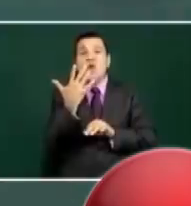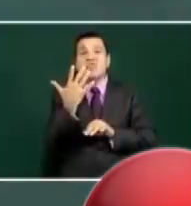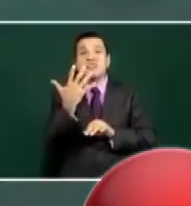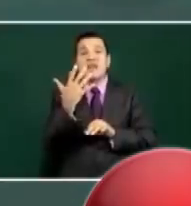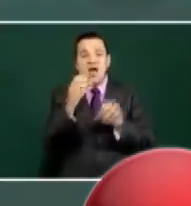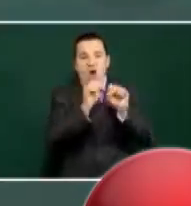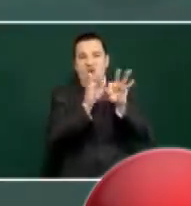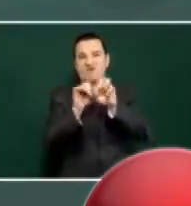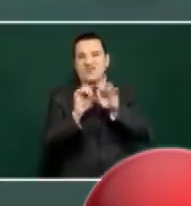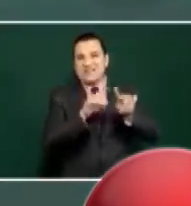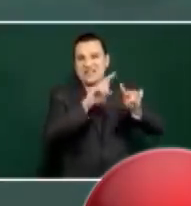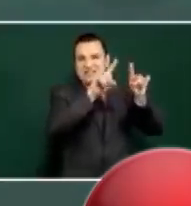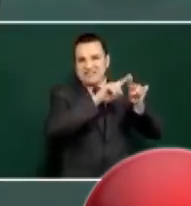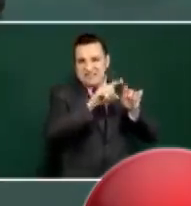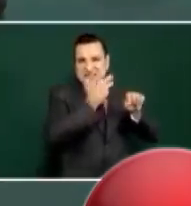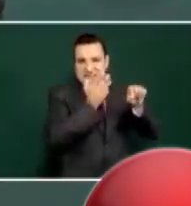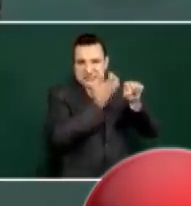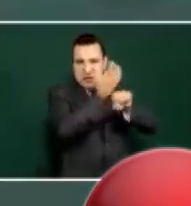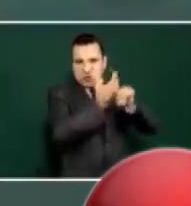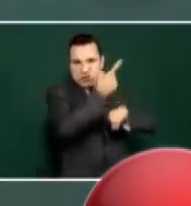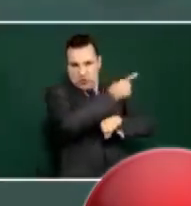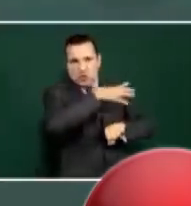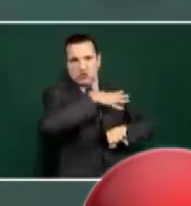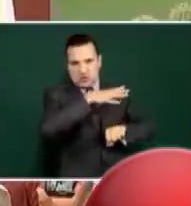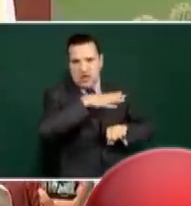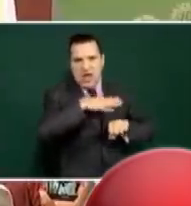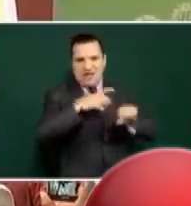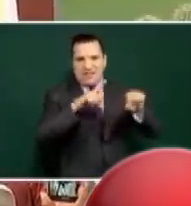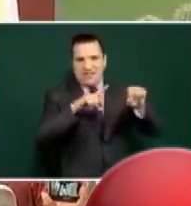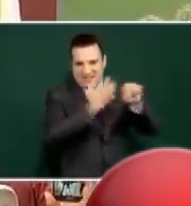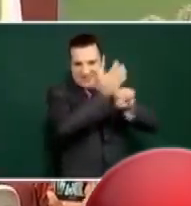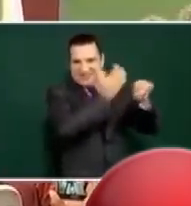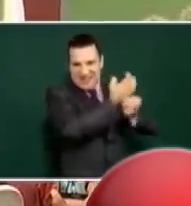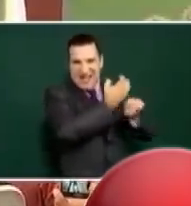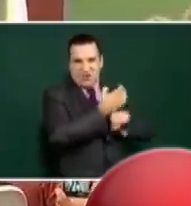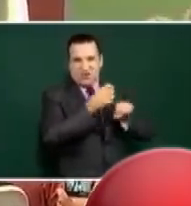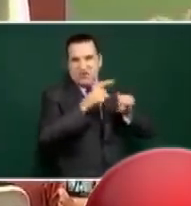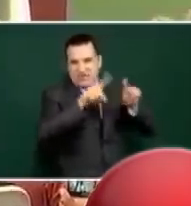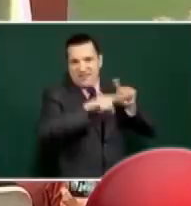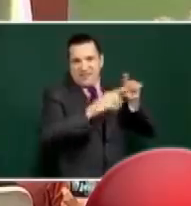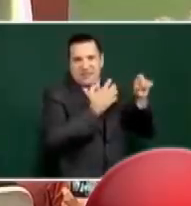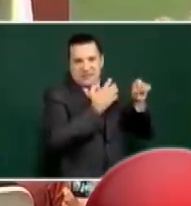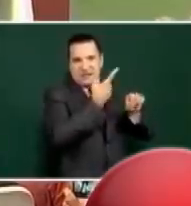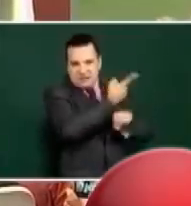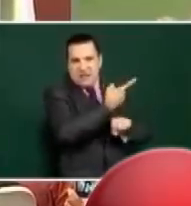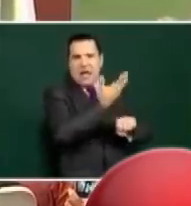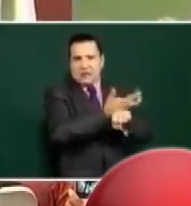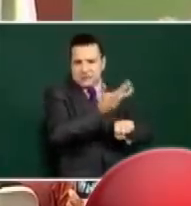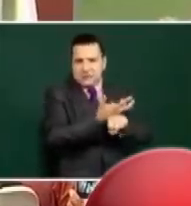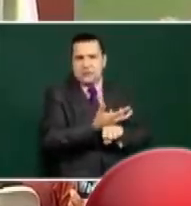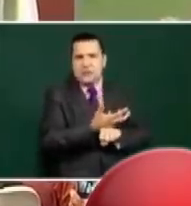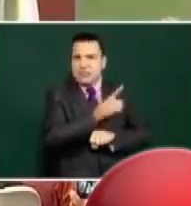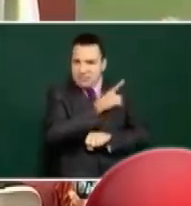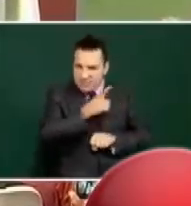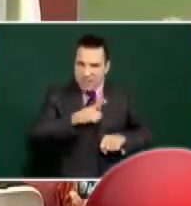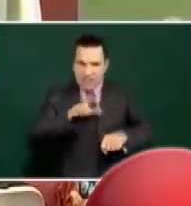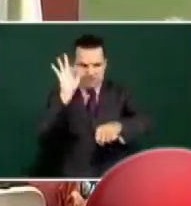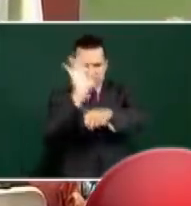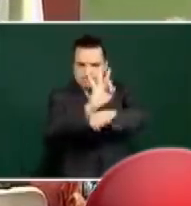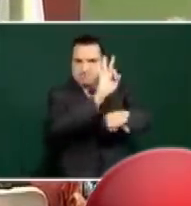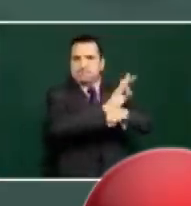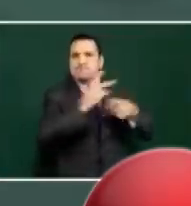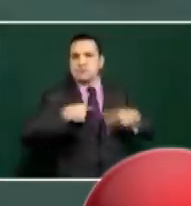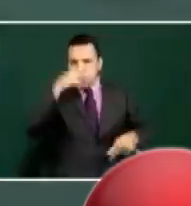México en Estados Unidos protejan a nuestros paisanos, que actúen como